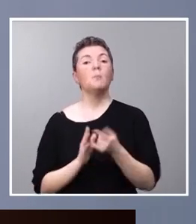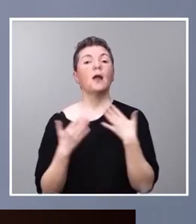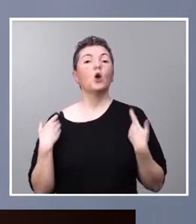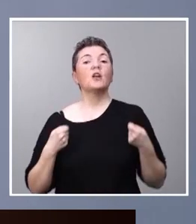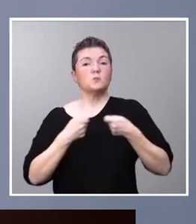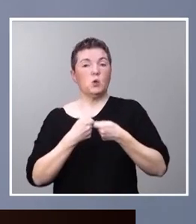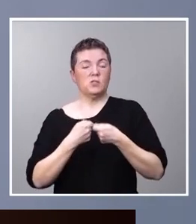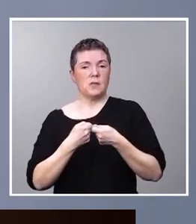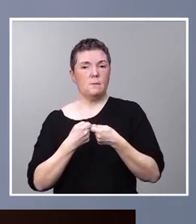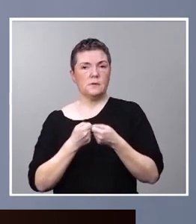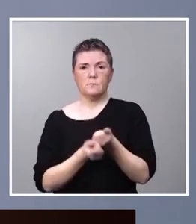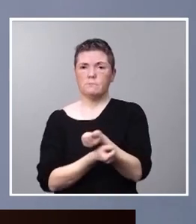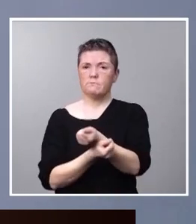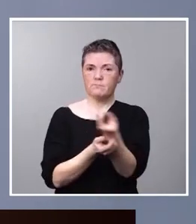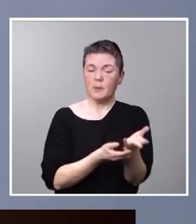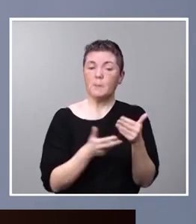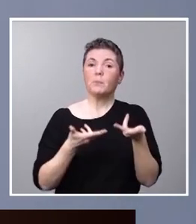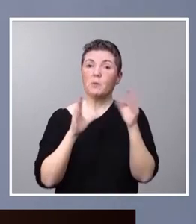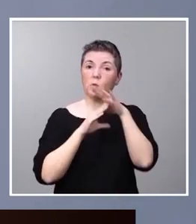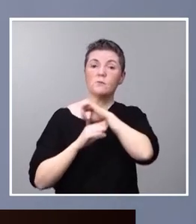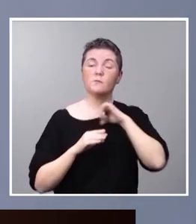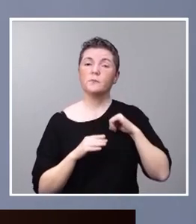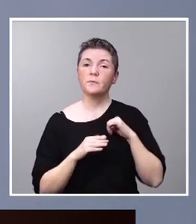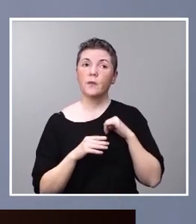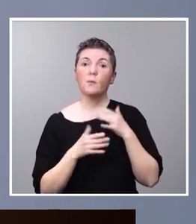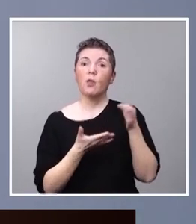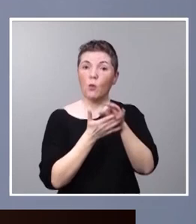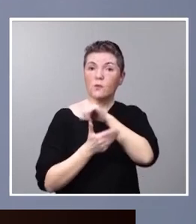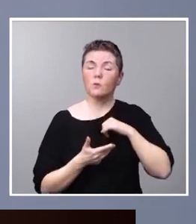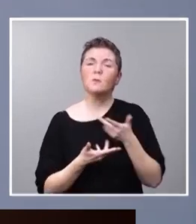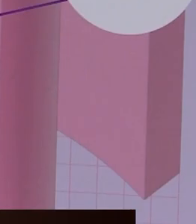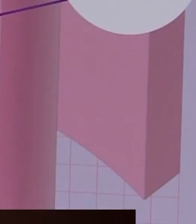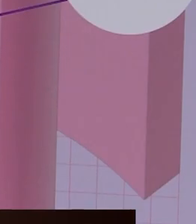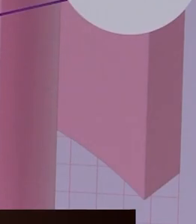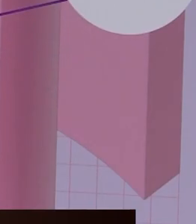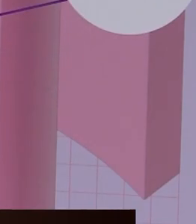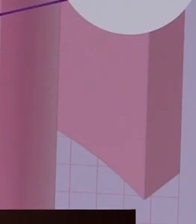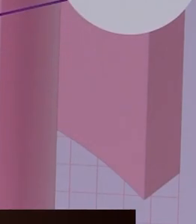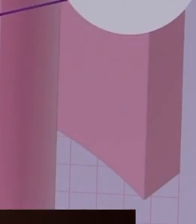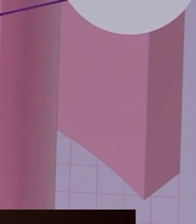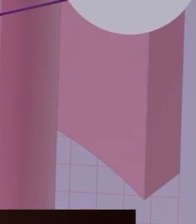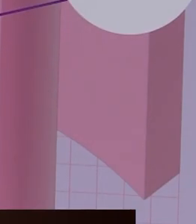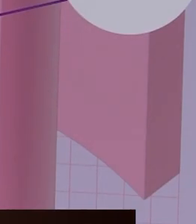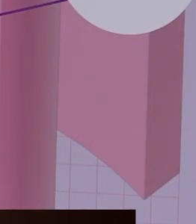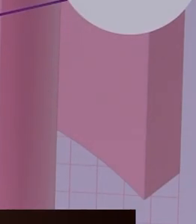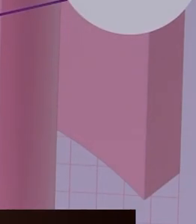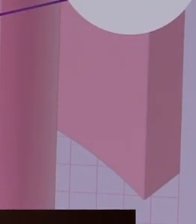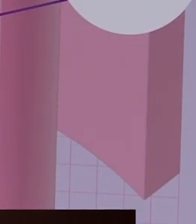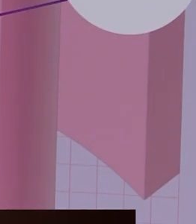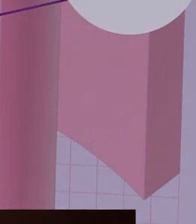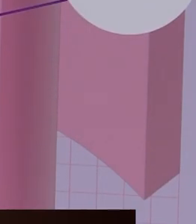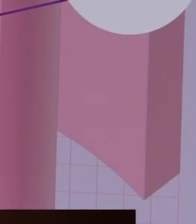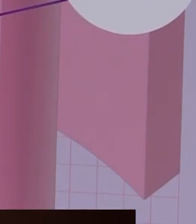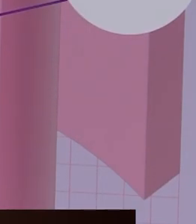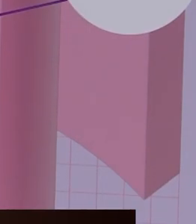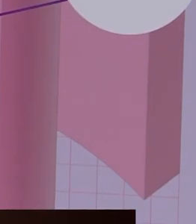añade ninguna disposición transitoria, el periodo para aplicación de la norma además es cortísimo, que son de 30 días. Entonces, es que yo lo que